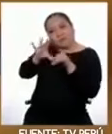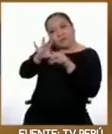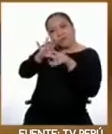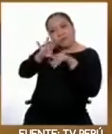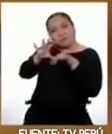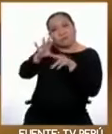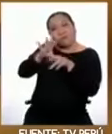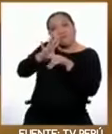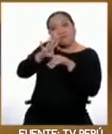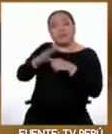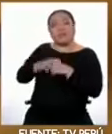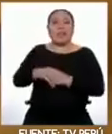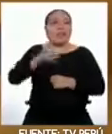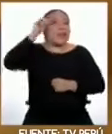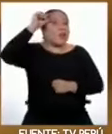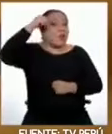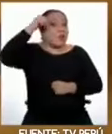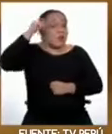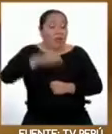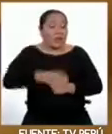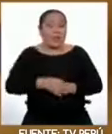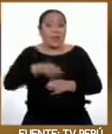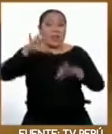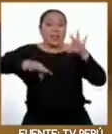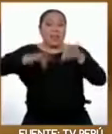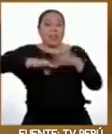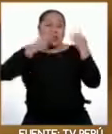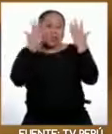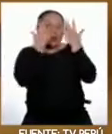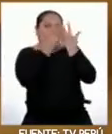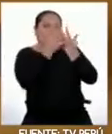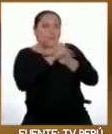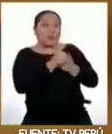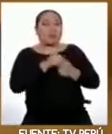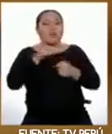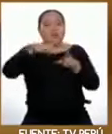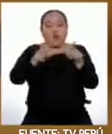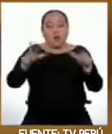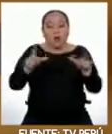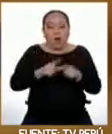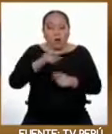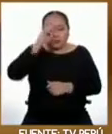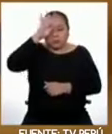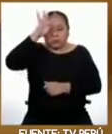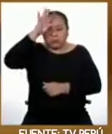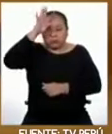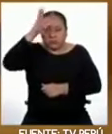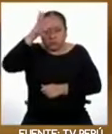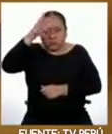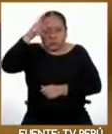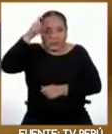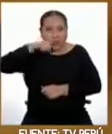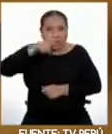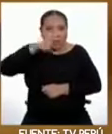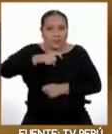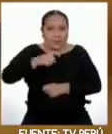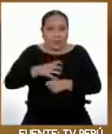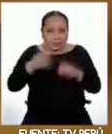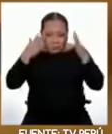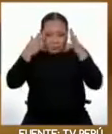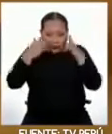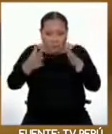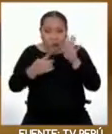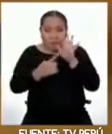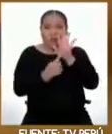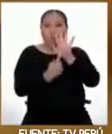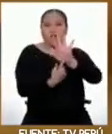ahora? Debemos recordar que el teatro de sombras es un espacio de mucha creatividad que requiere de mucha expresividad